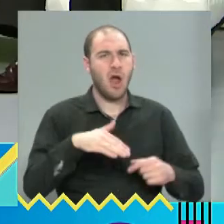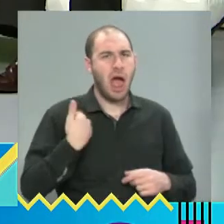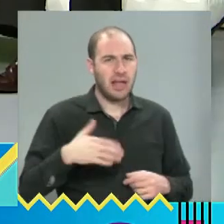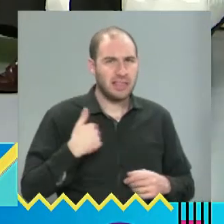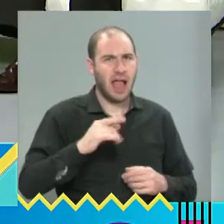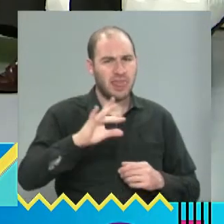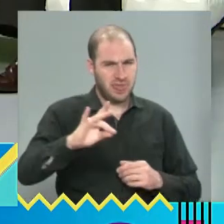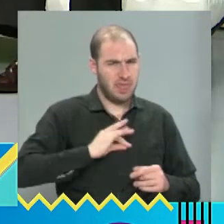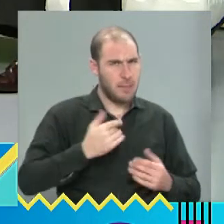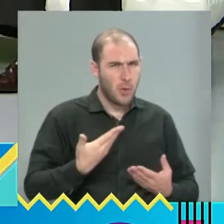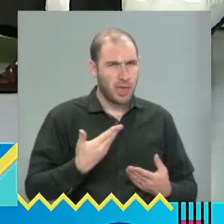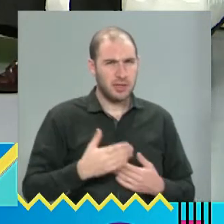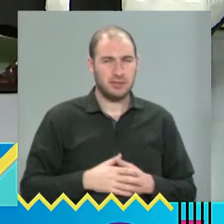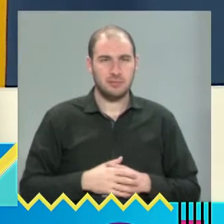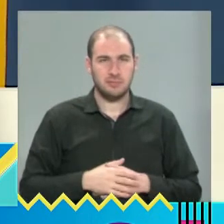seguir tomando deuda?